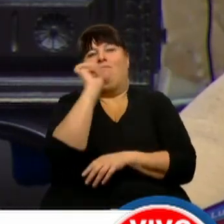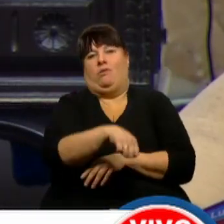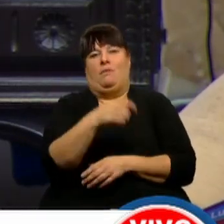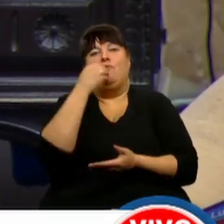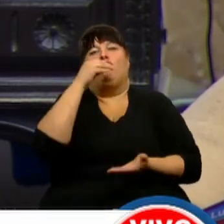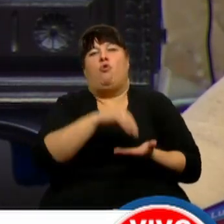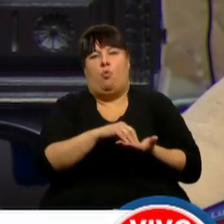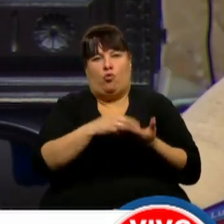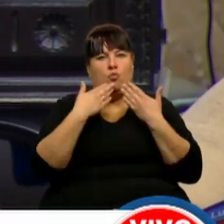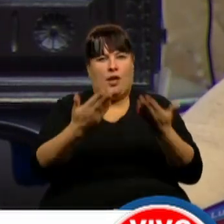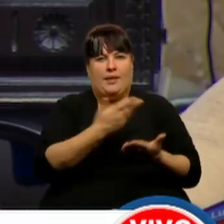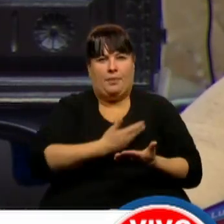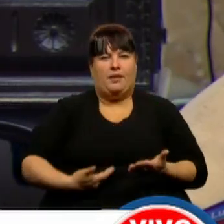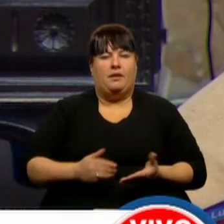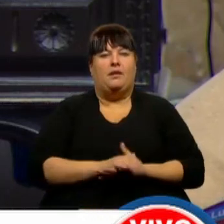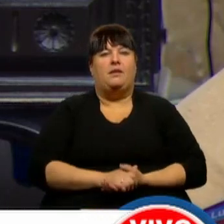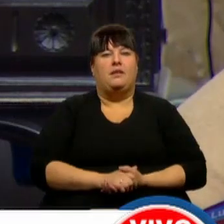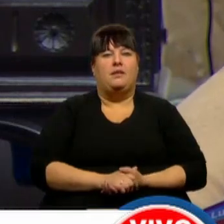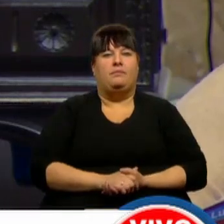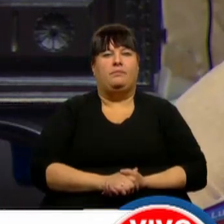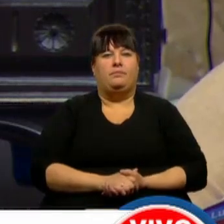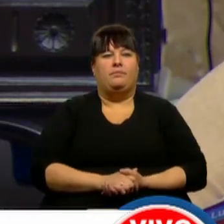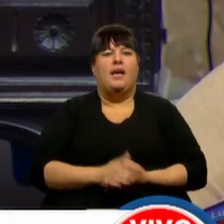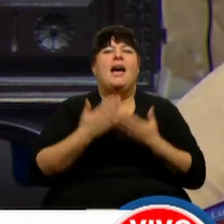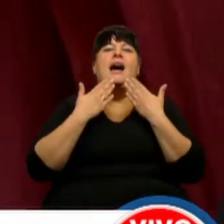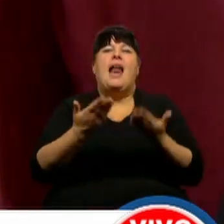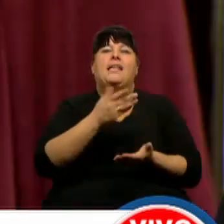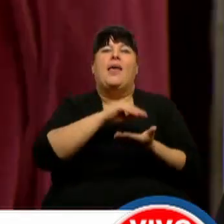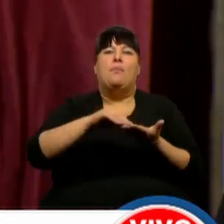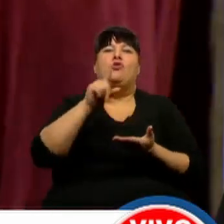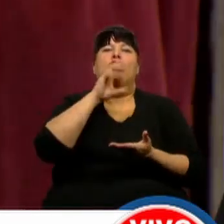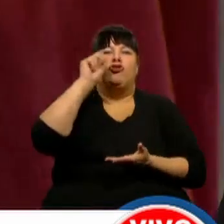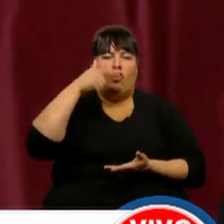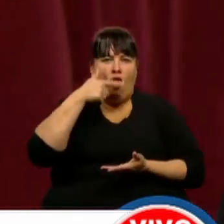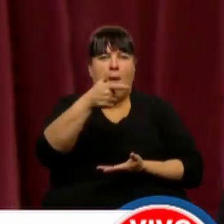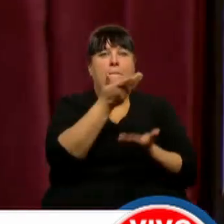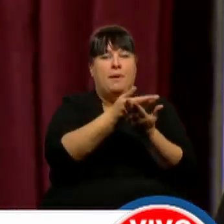espalda a los chubutenses. Muchas gracias, señor presidente. Gracias, diputado Torres.